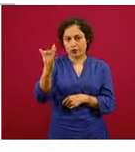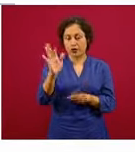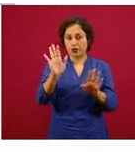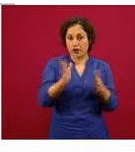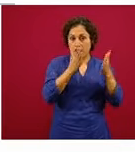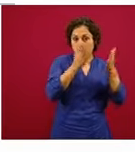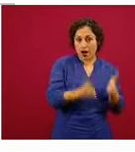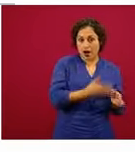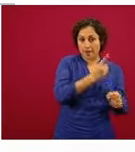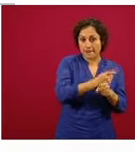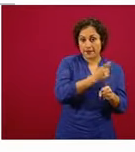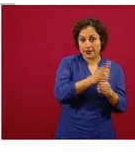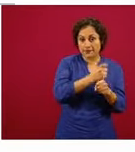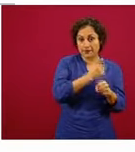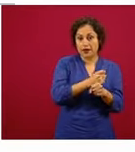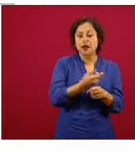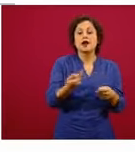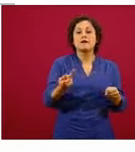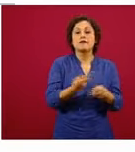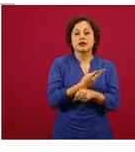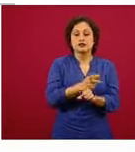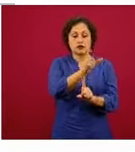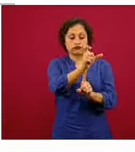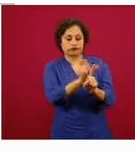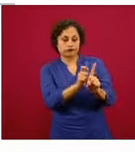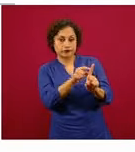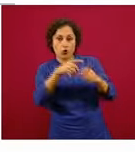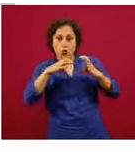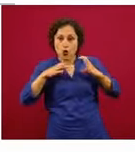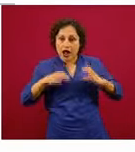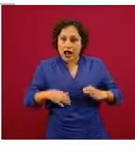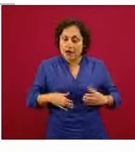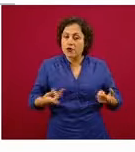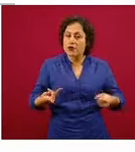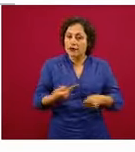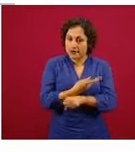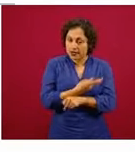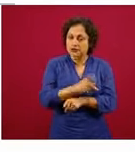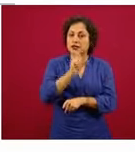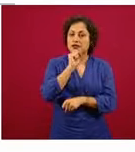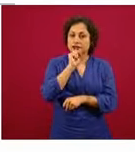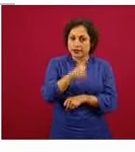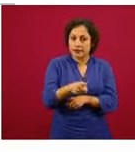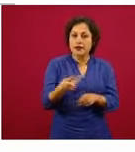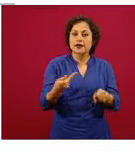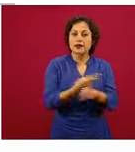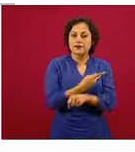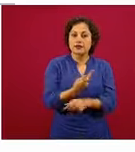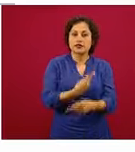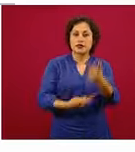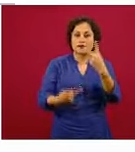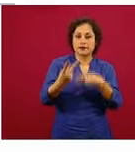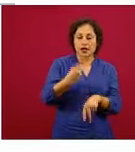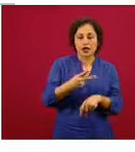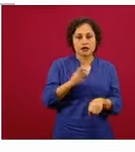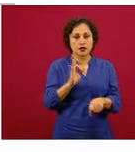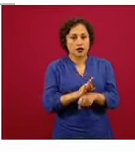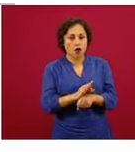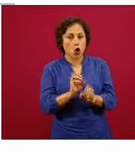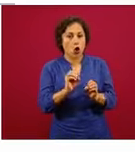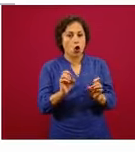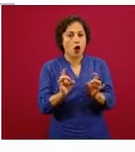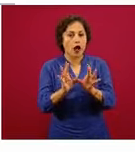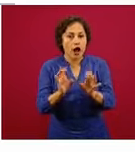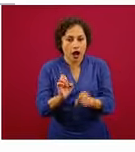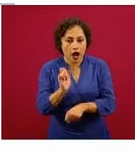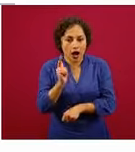fase la seguridad, el metabolismo, efectos secundarios y desde luego si funciona bien ya en la fase 2 y